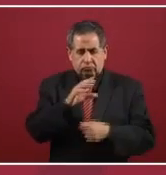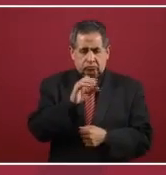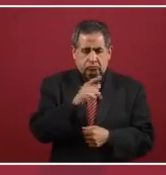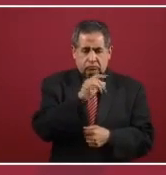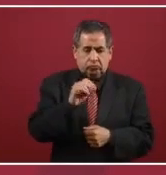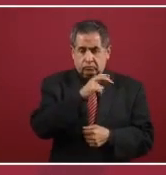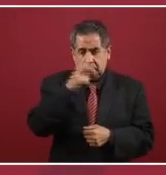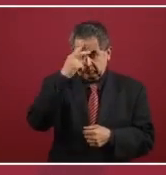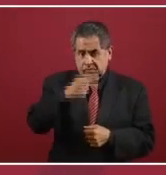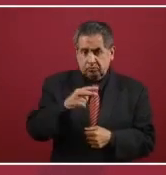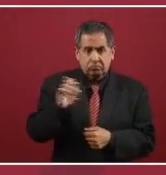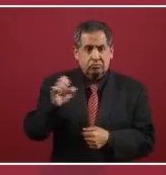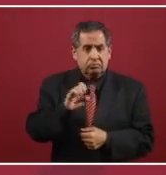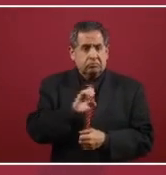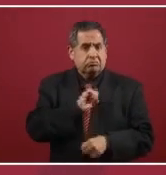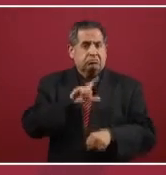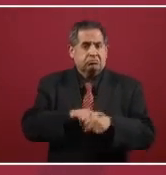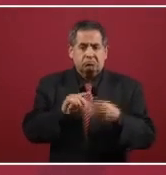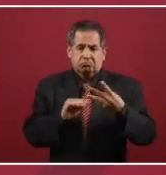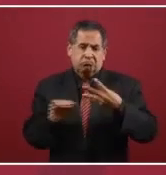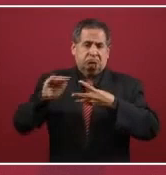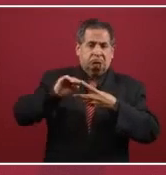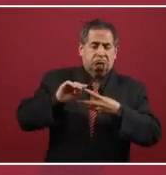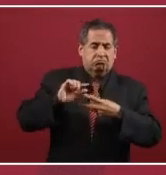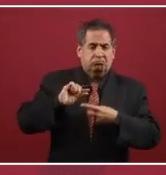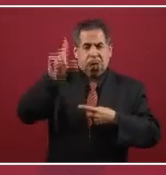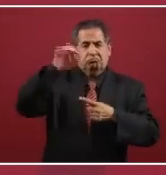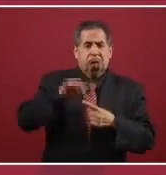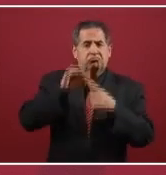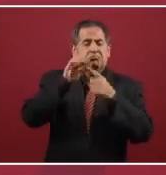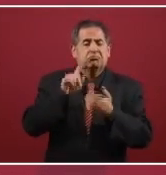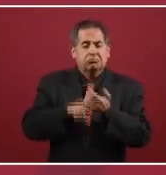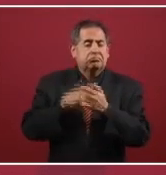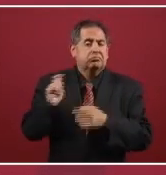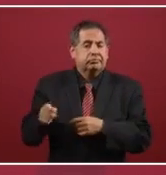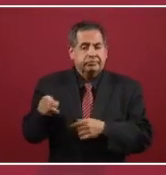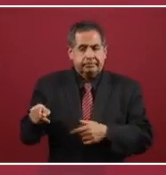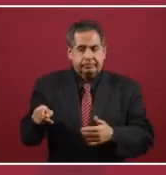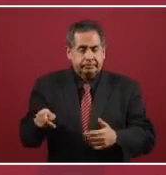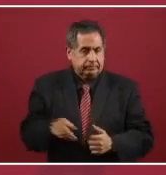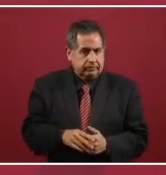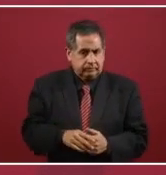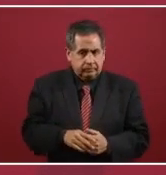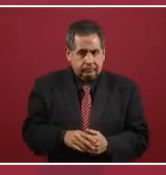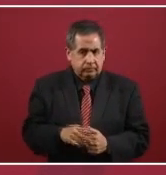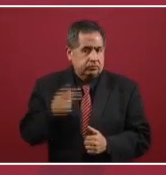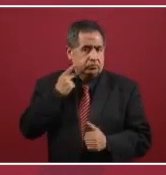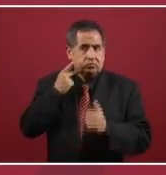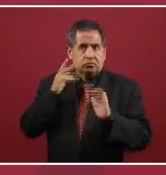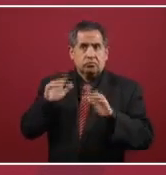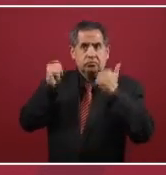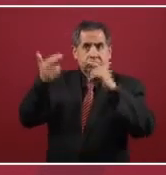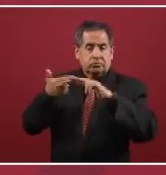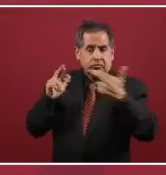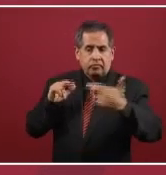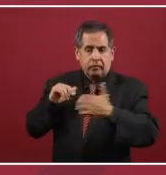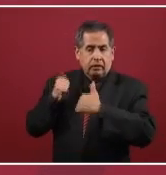especialidad es precisamente la de la política exterior.